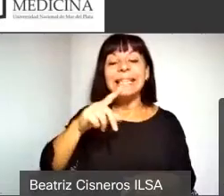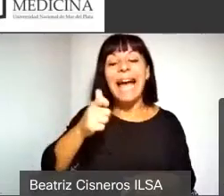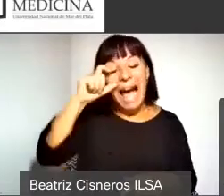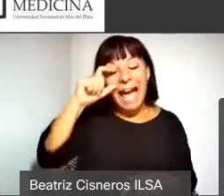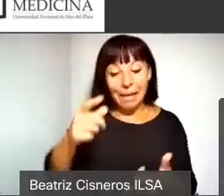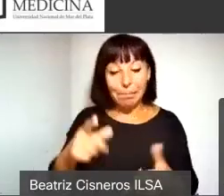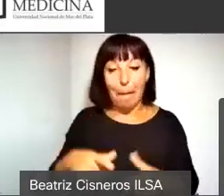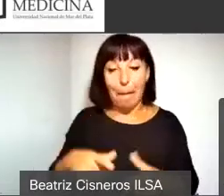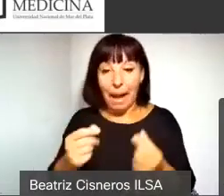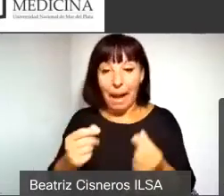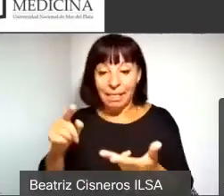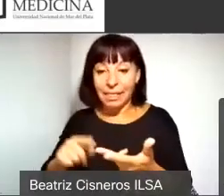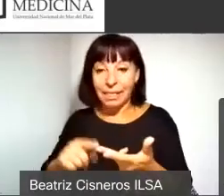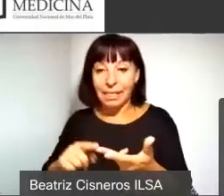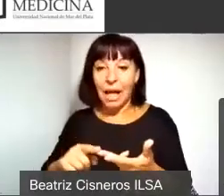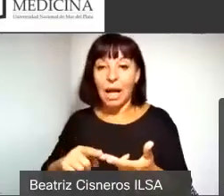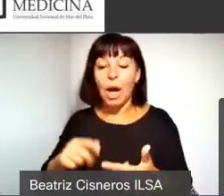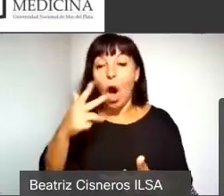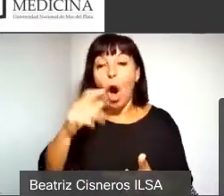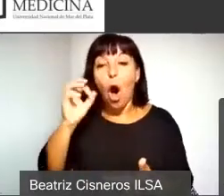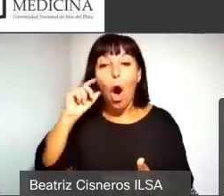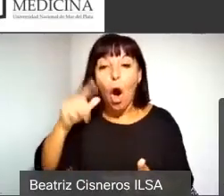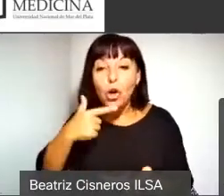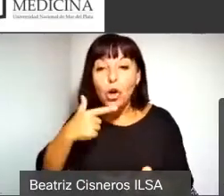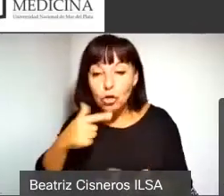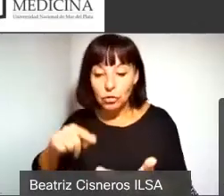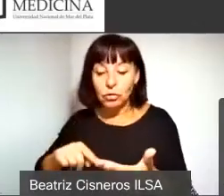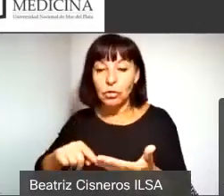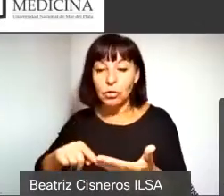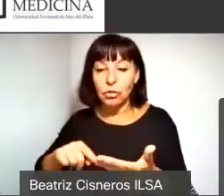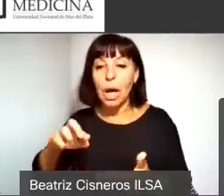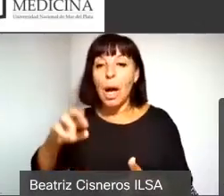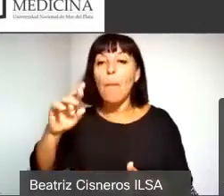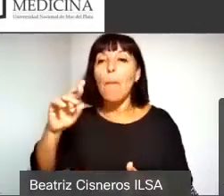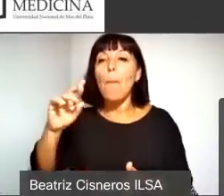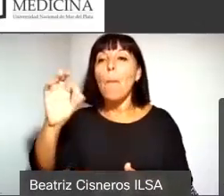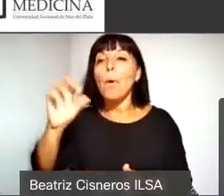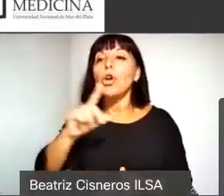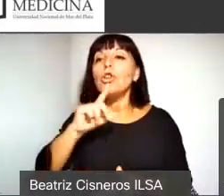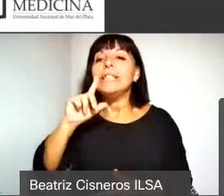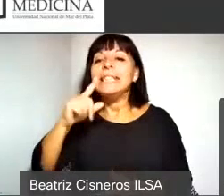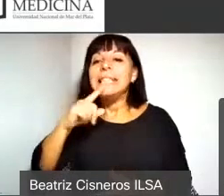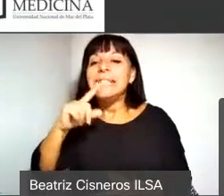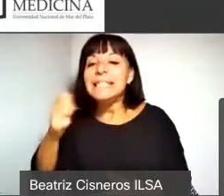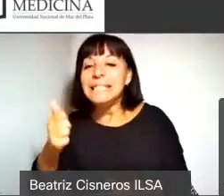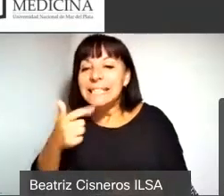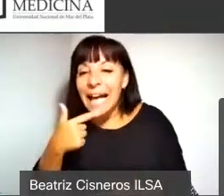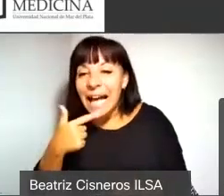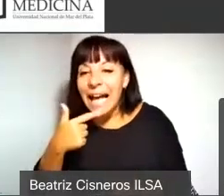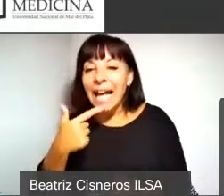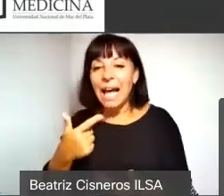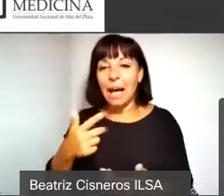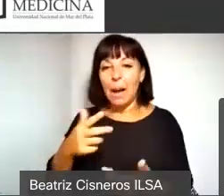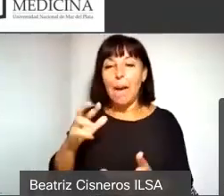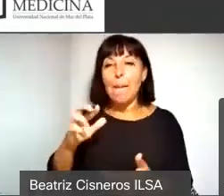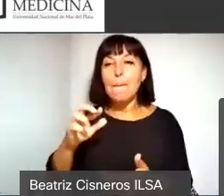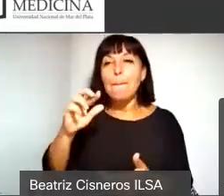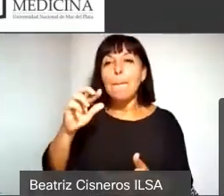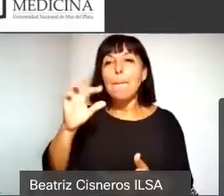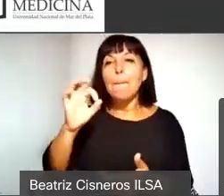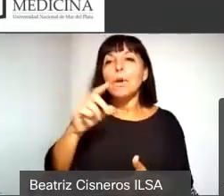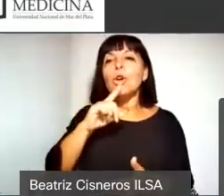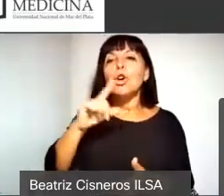reino Fungi, por los hongos, y el reino Protista, conformado por los protozoos y los protofitos.